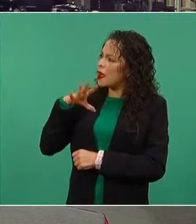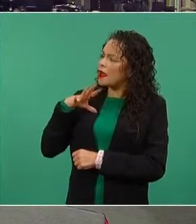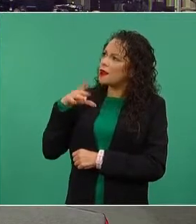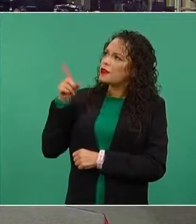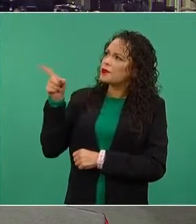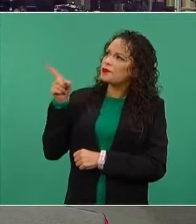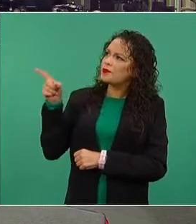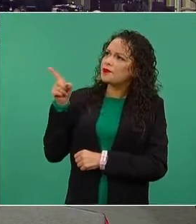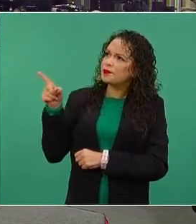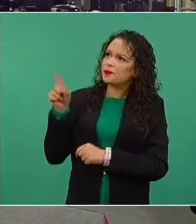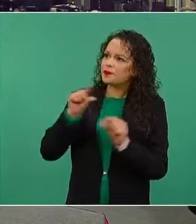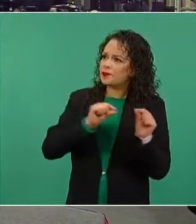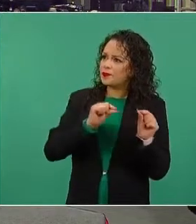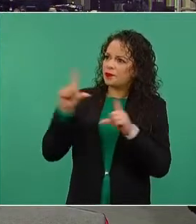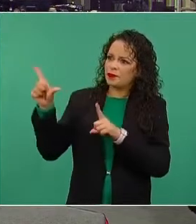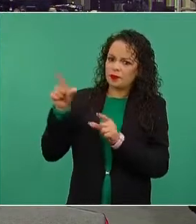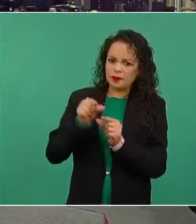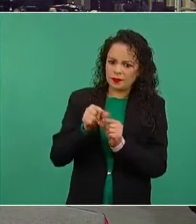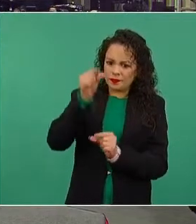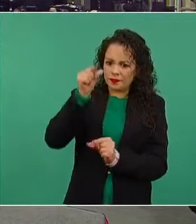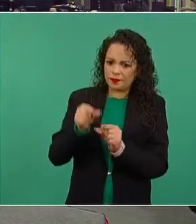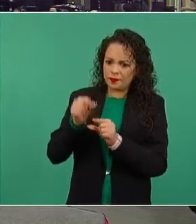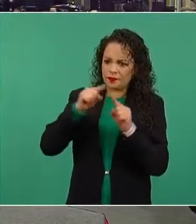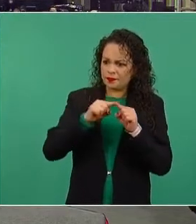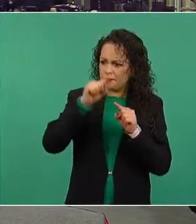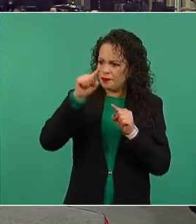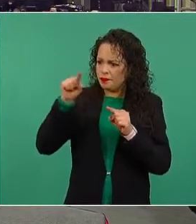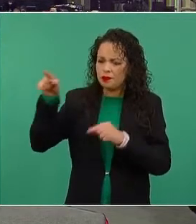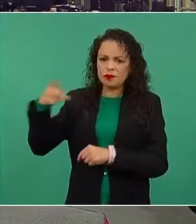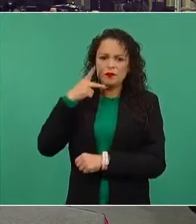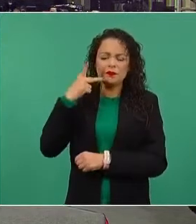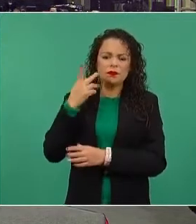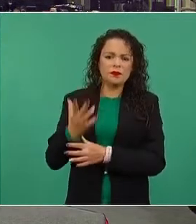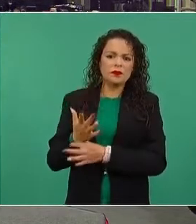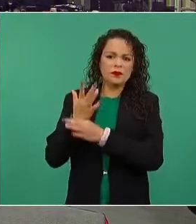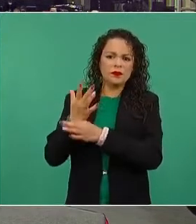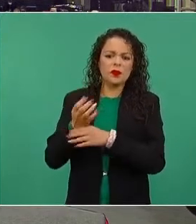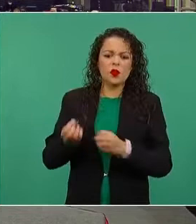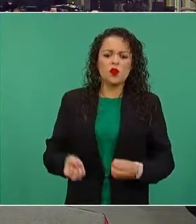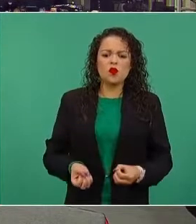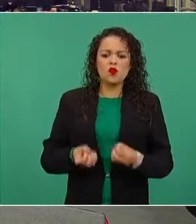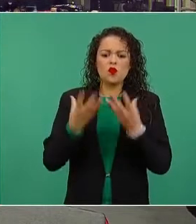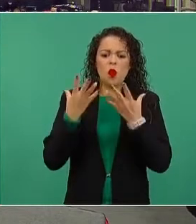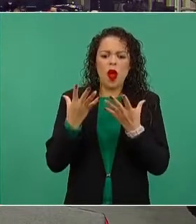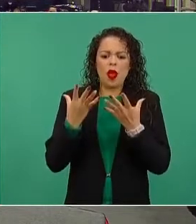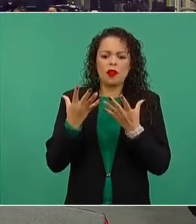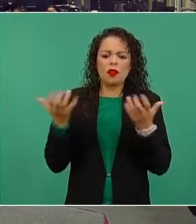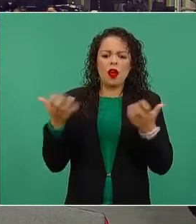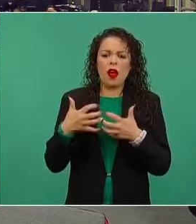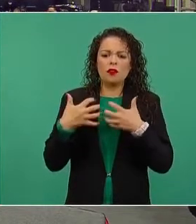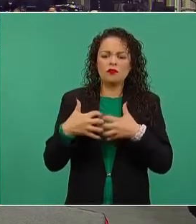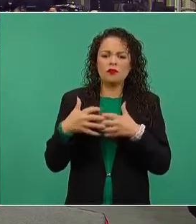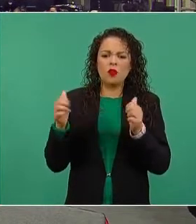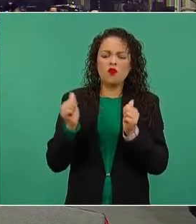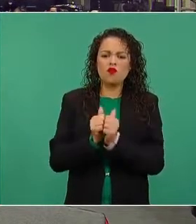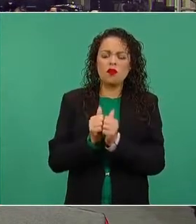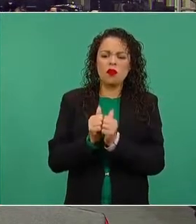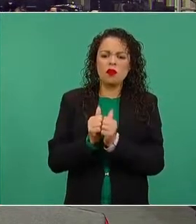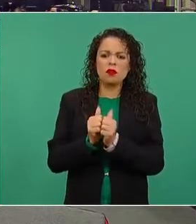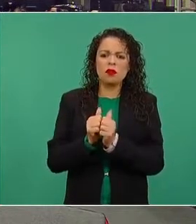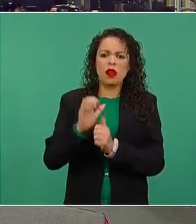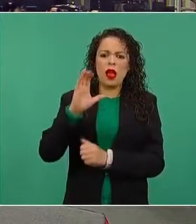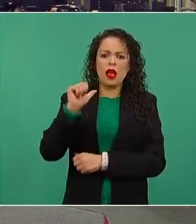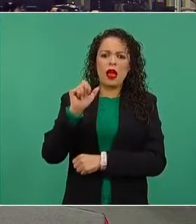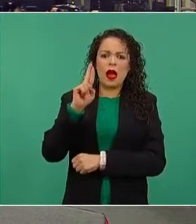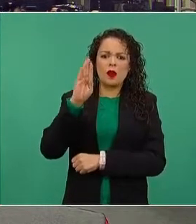comentaba sobre cuánto se genera con carbón y con combustóleo en México